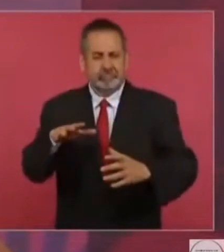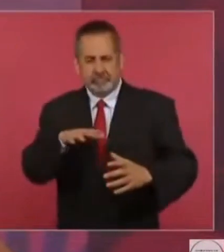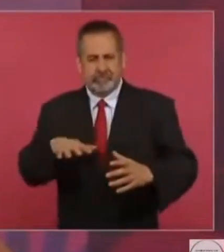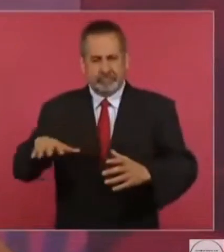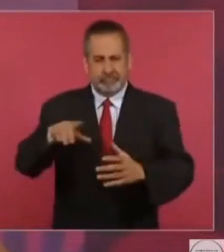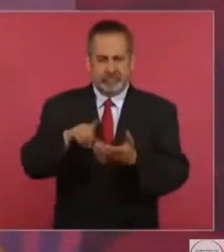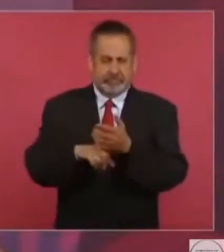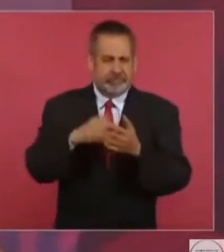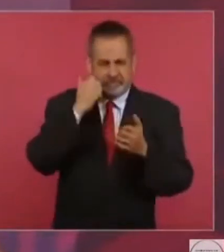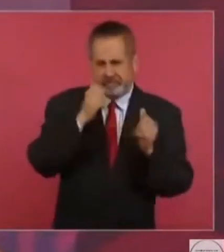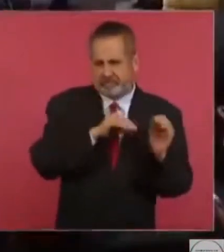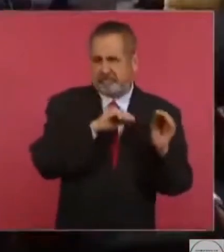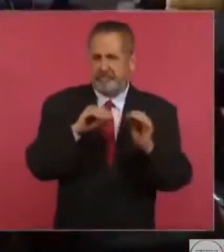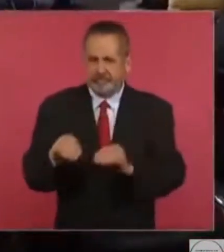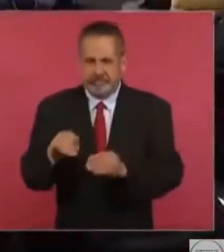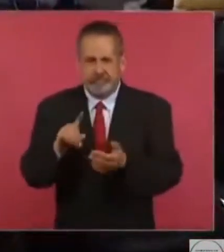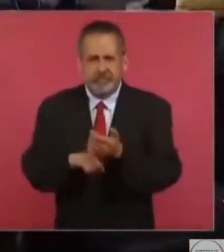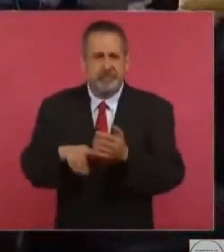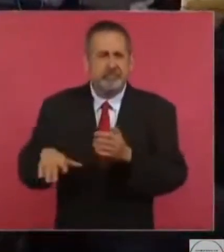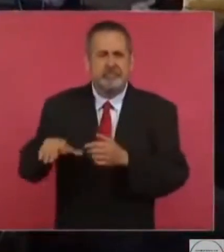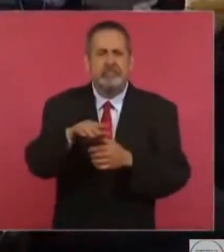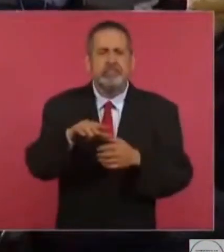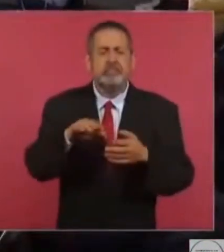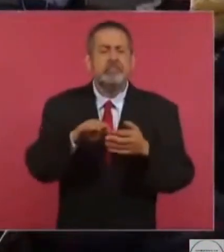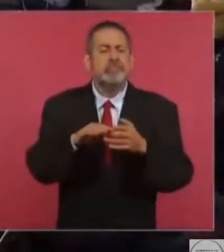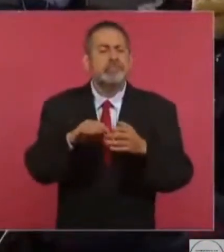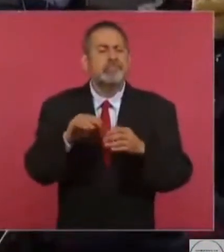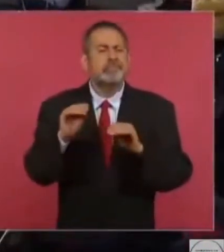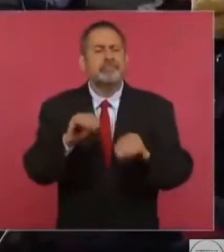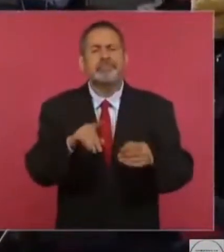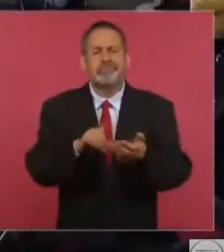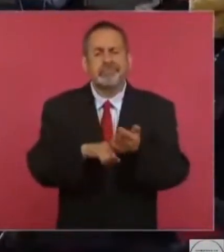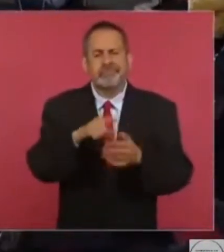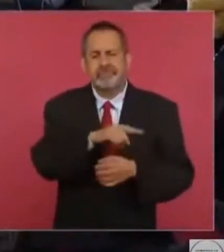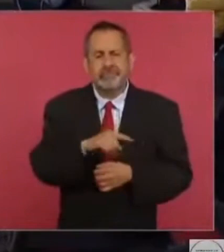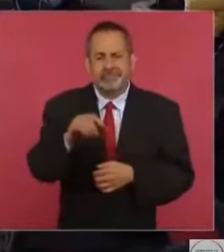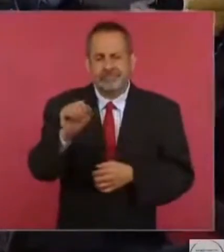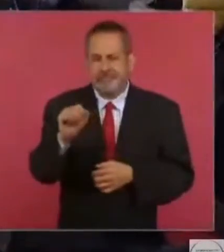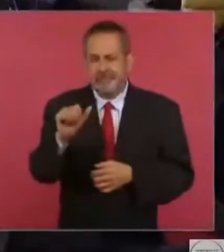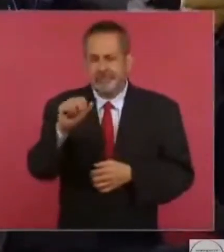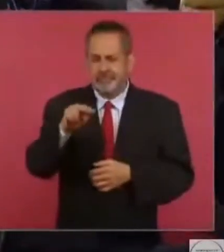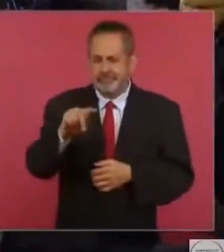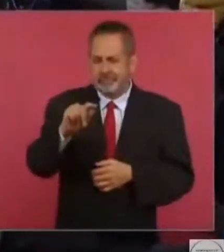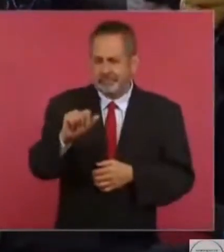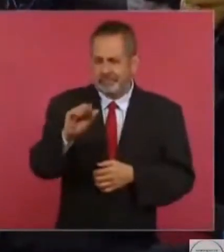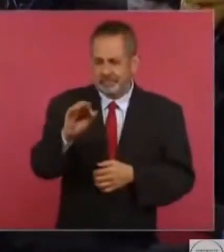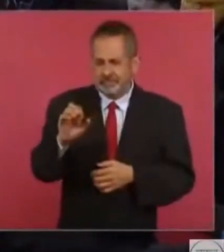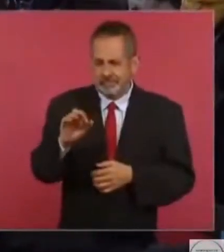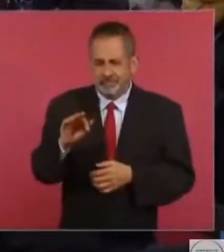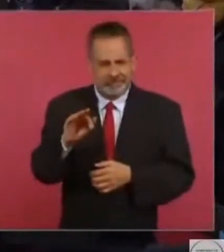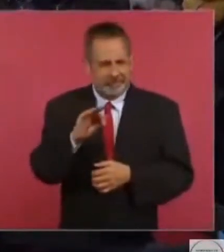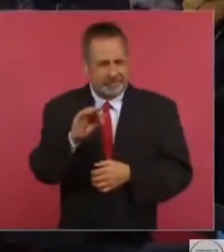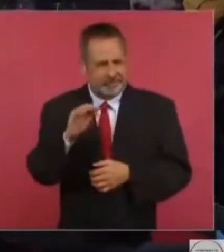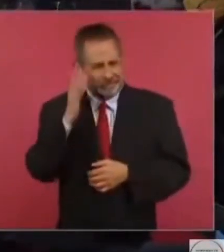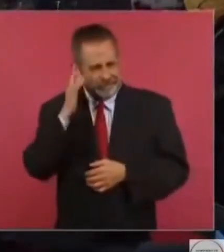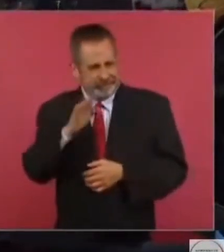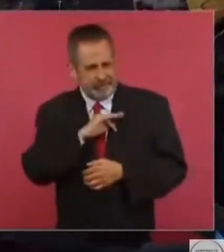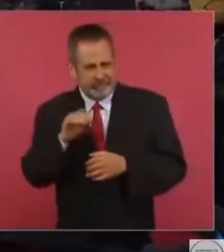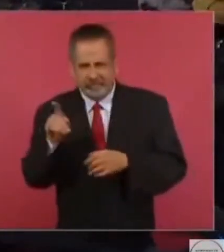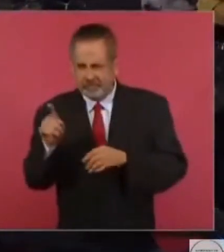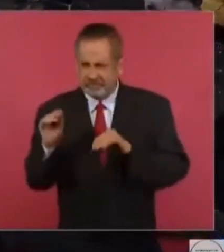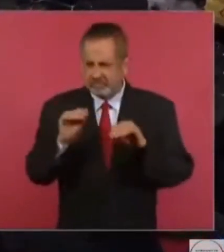en Santa Fe, en un cruce en Santa Fe.